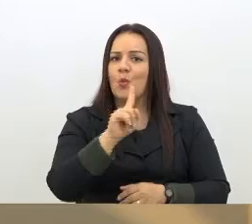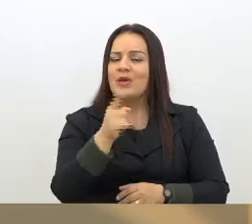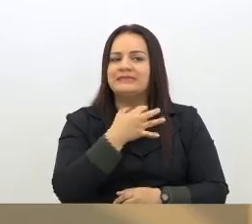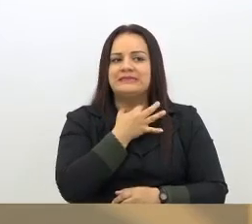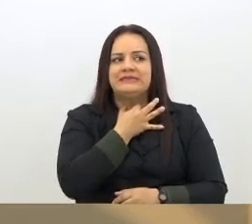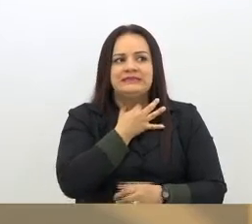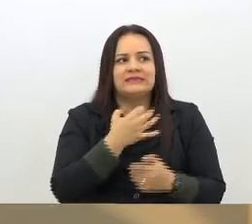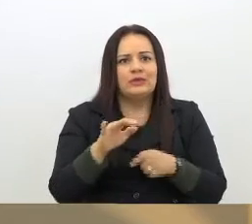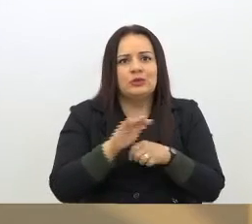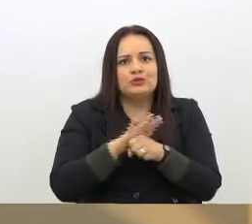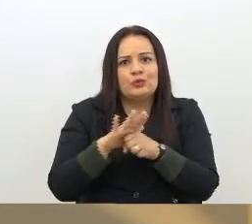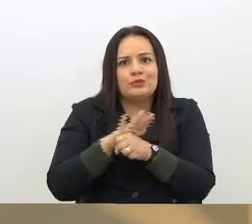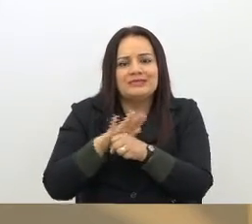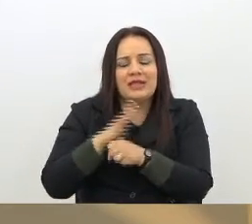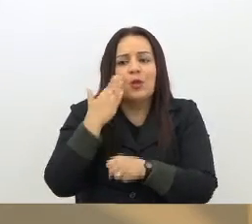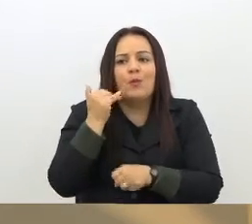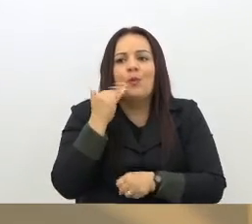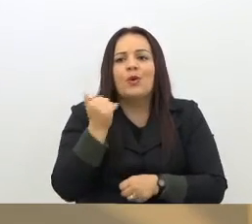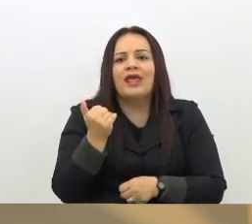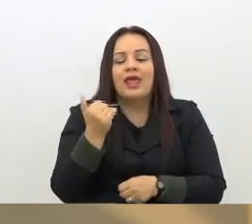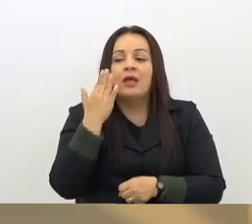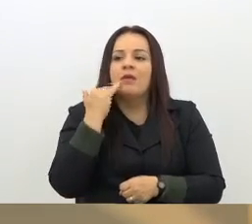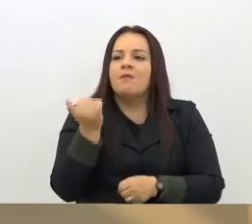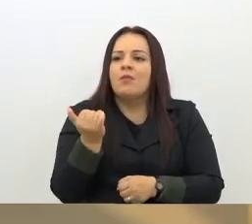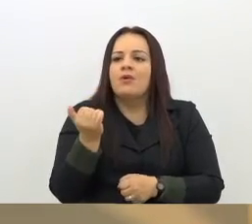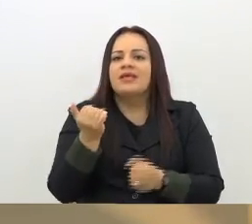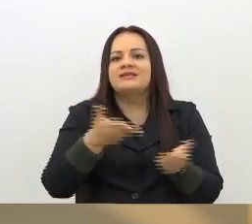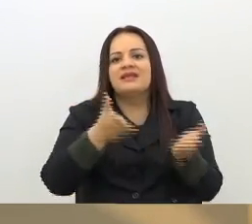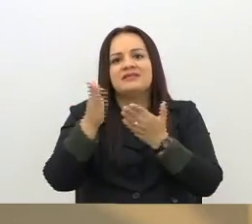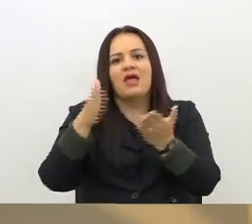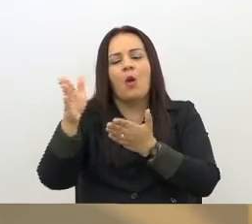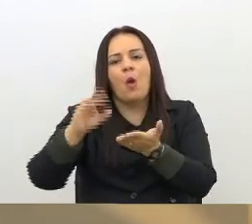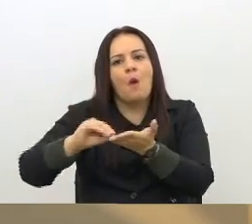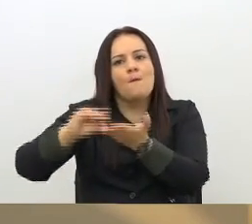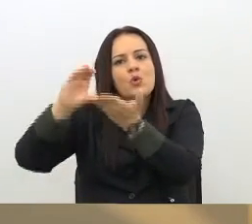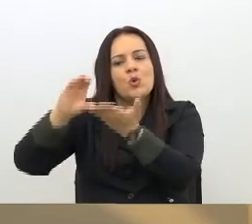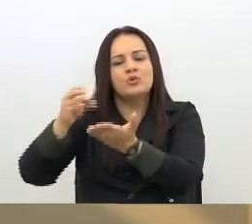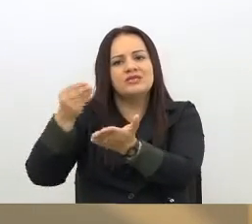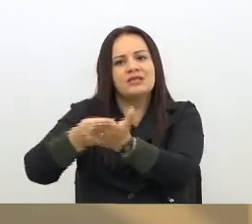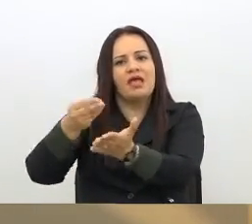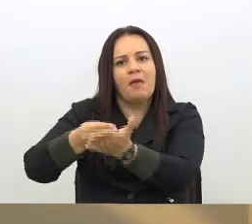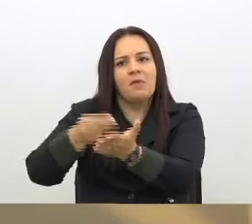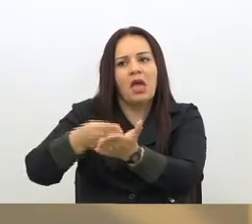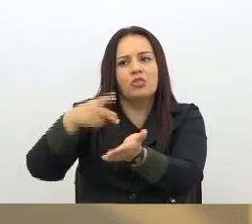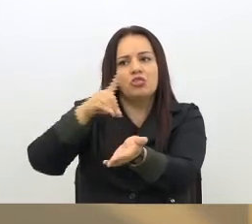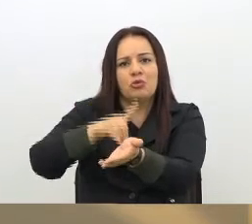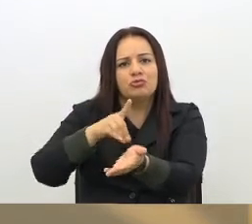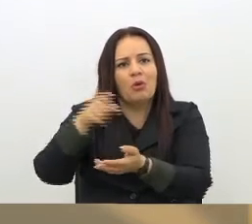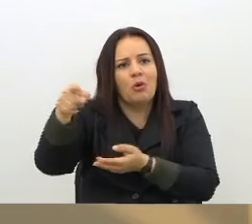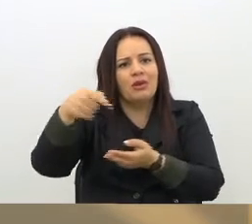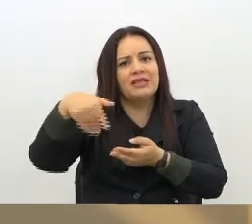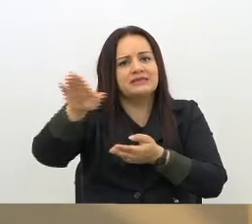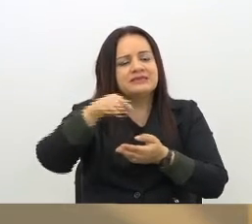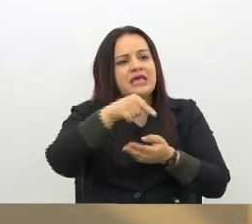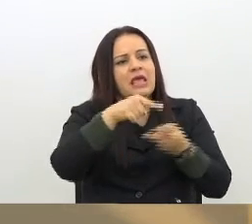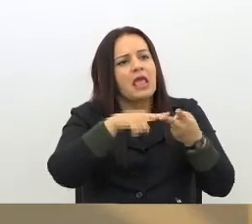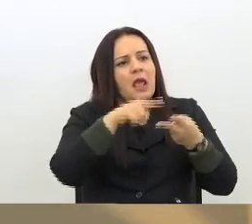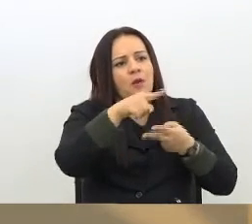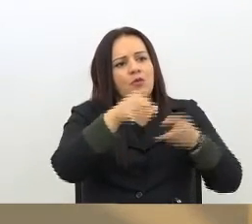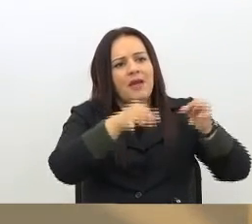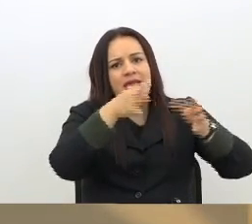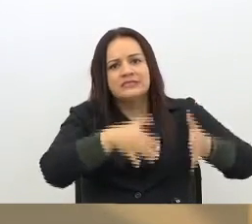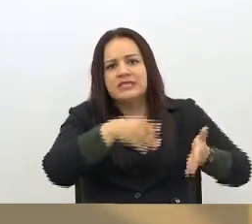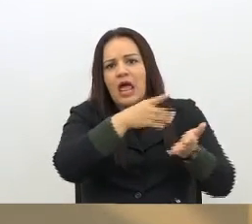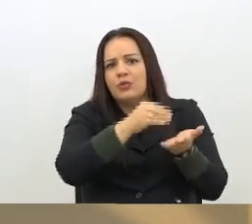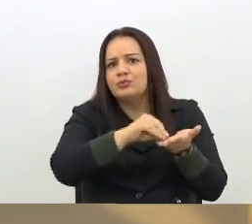alcanzar la plata si la plata se la están llevando con pluses indebidos los doctores, la plata se la están llevando con pluses indebidos los magistrados,